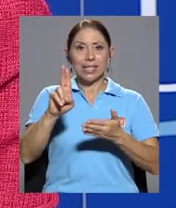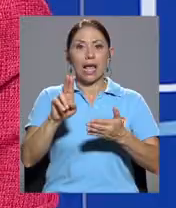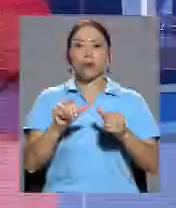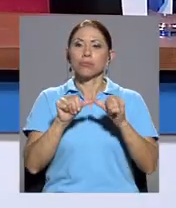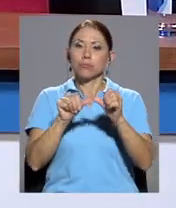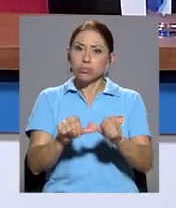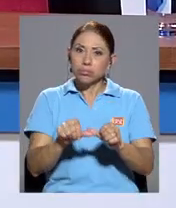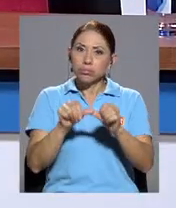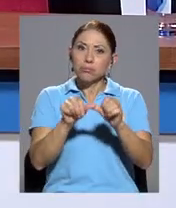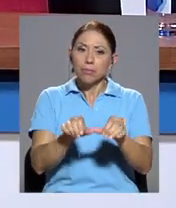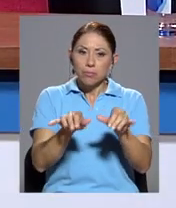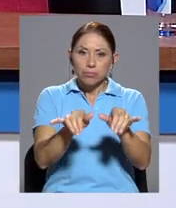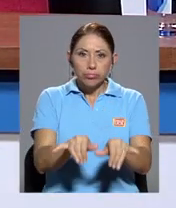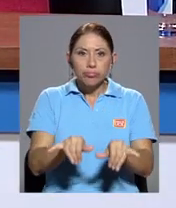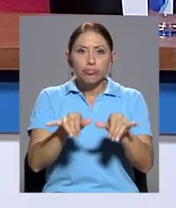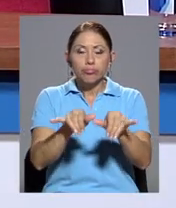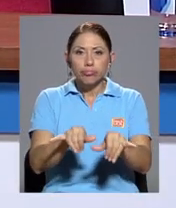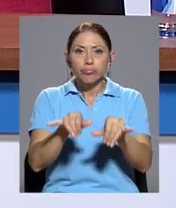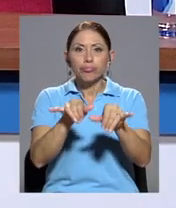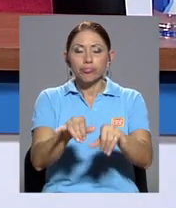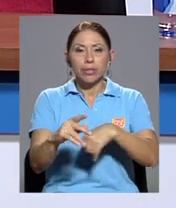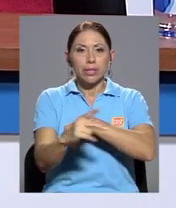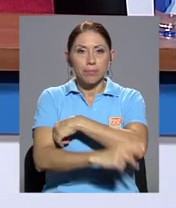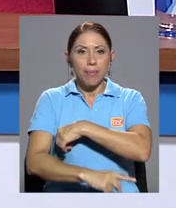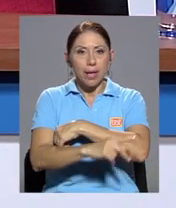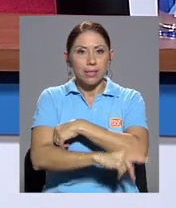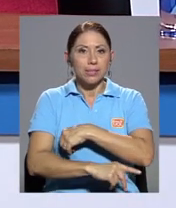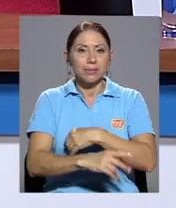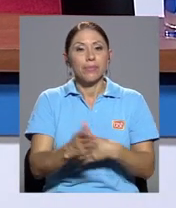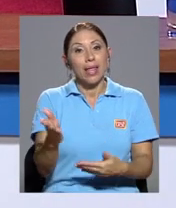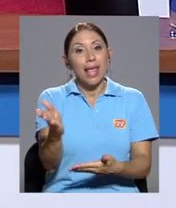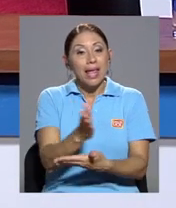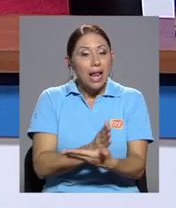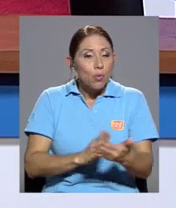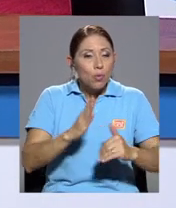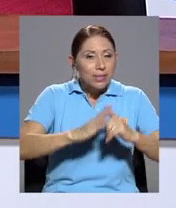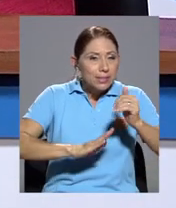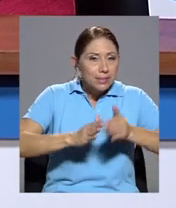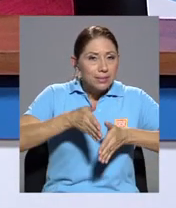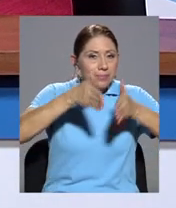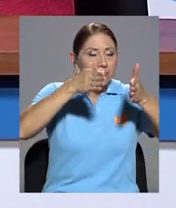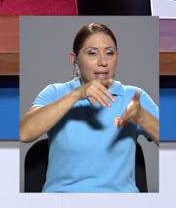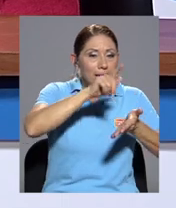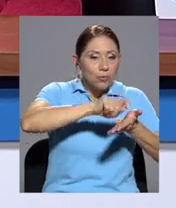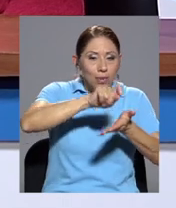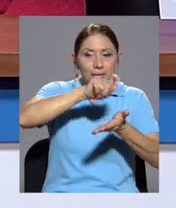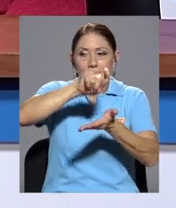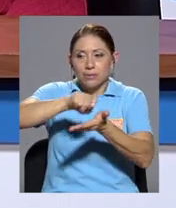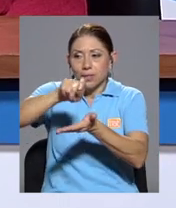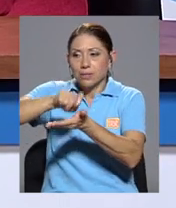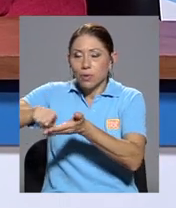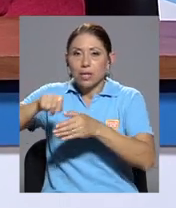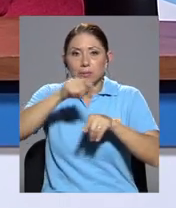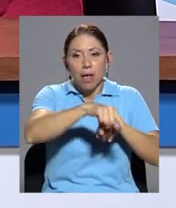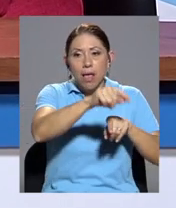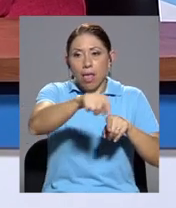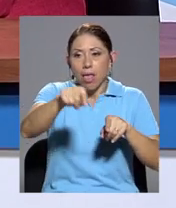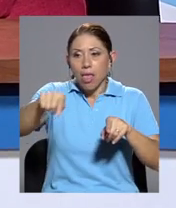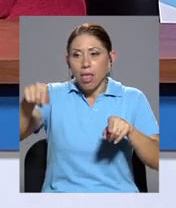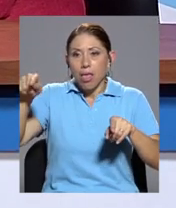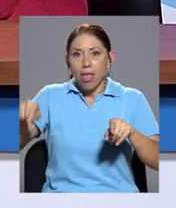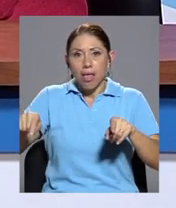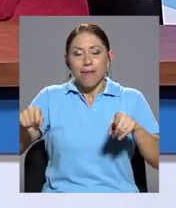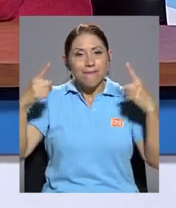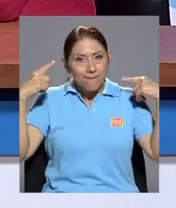latente en el país en algunas escuelas después fueron sumándose algunas otras hasta que